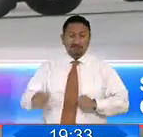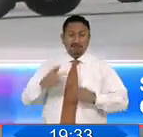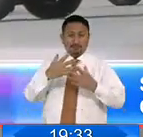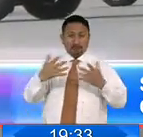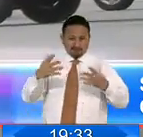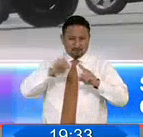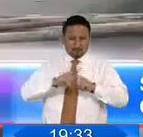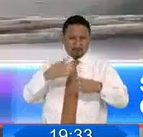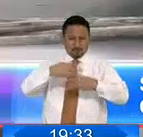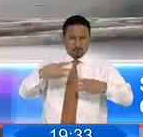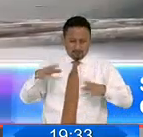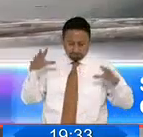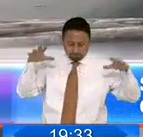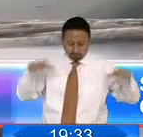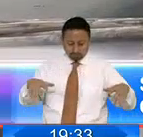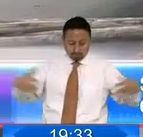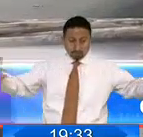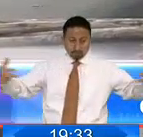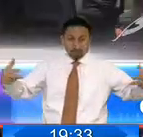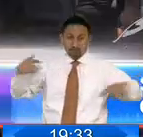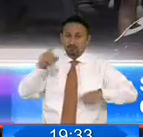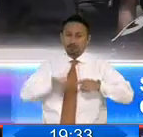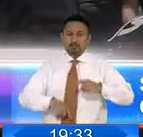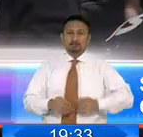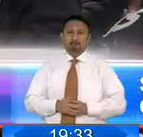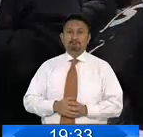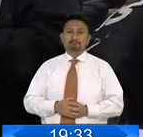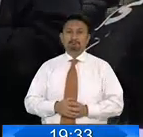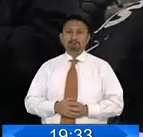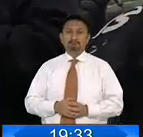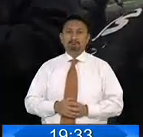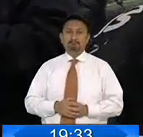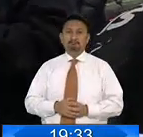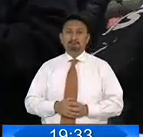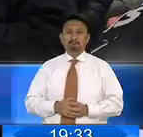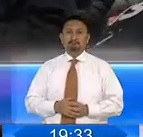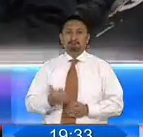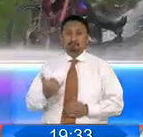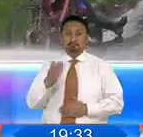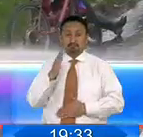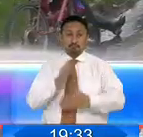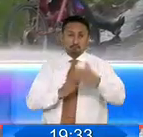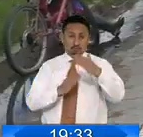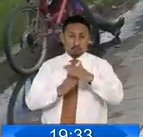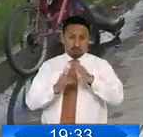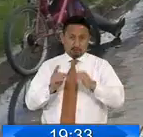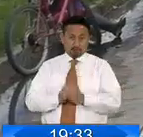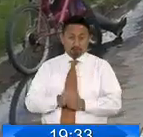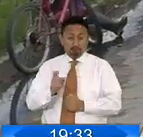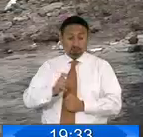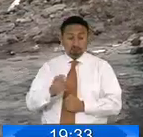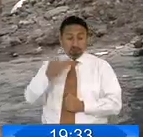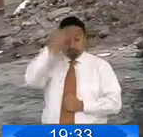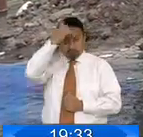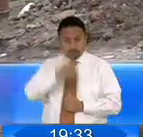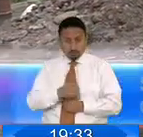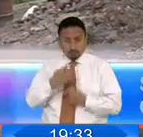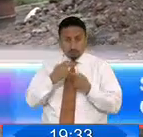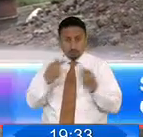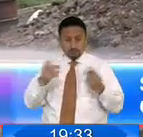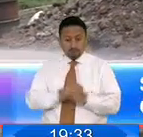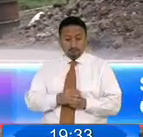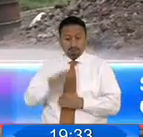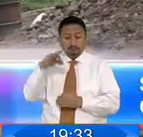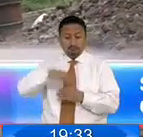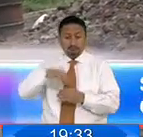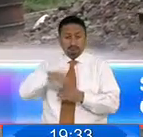y demás elementos que obstaculizaron el paso de vehículos es decir rebeldes de manera pacífica exigen que se respete la decisión popular proclamada en